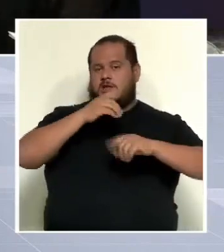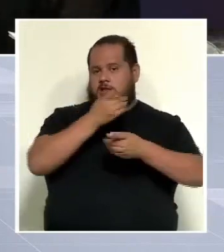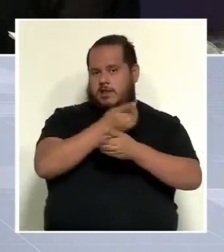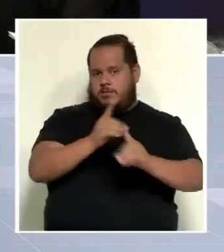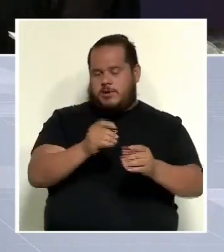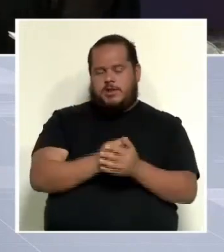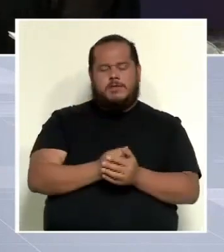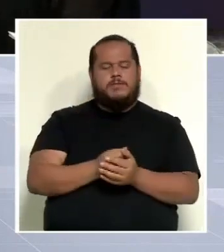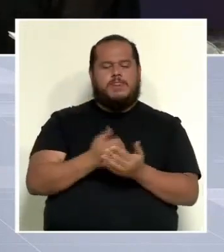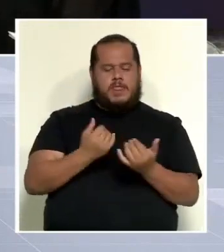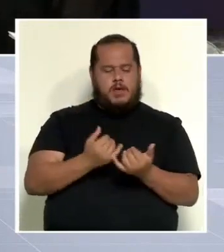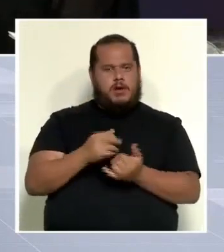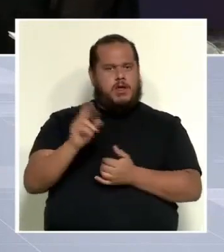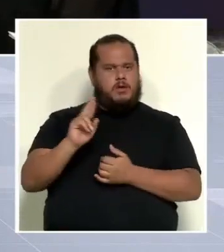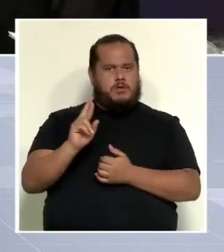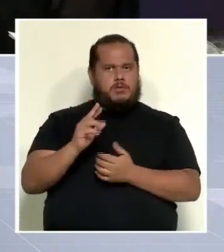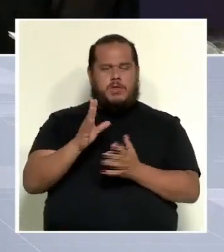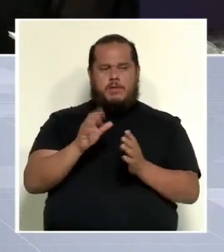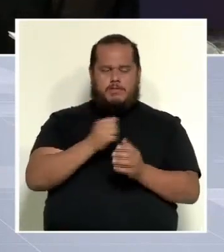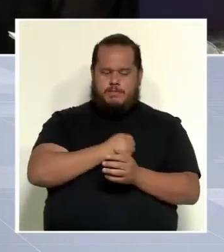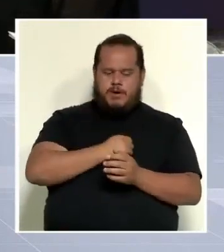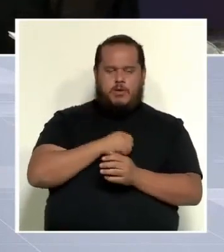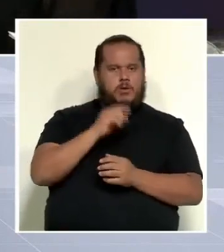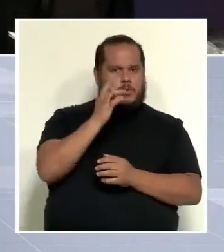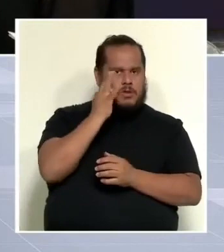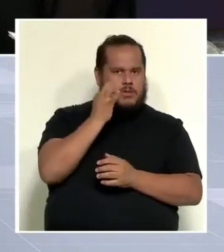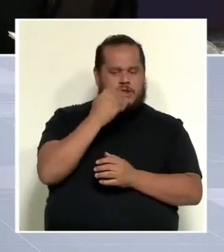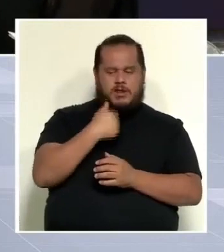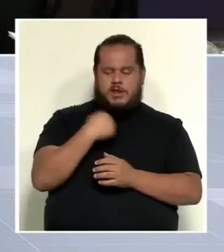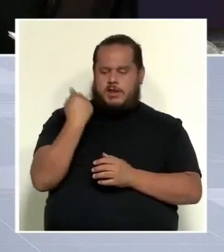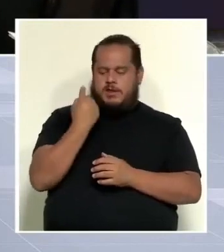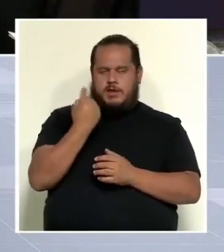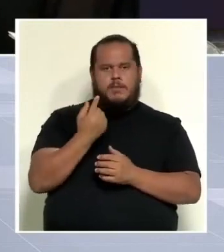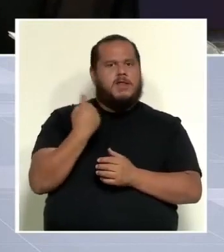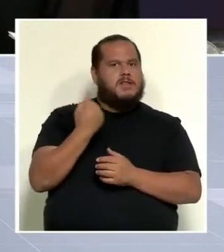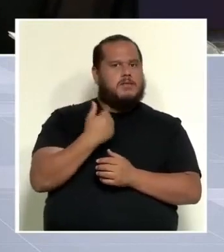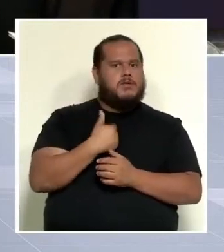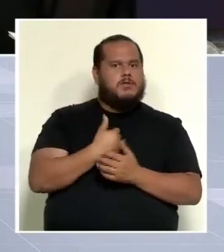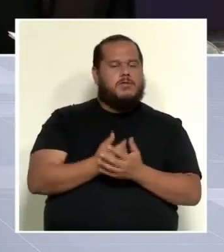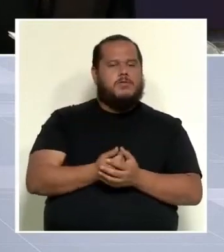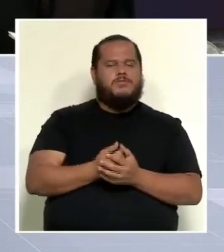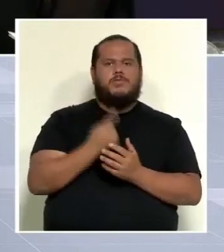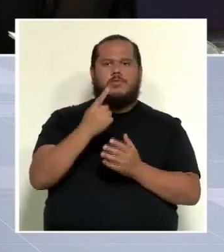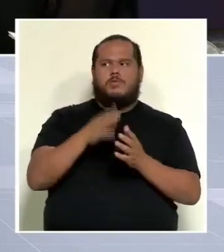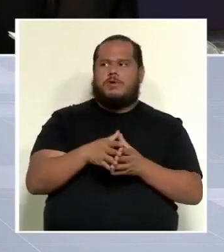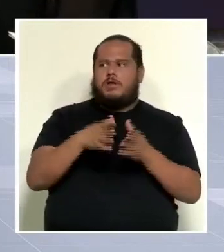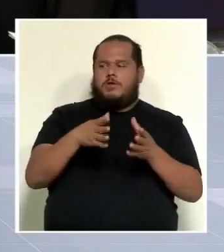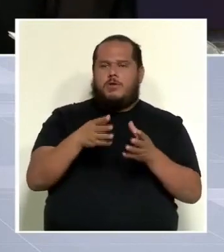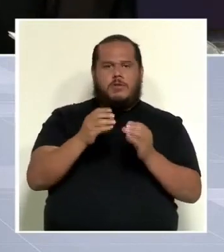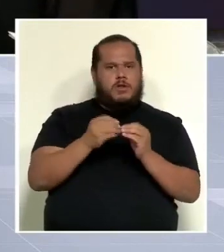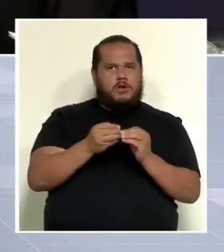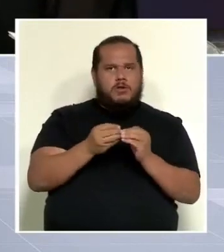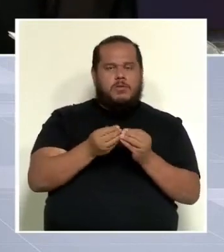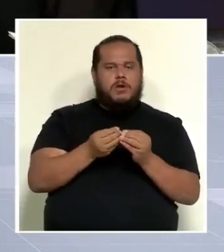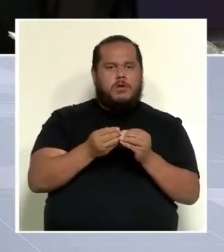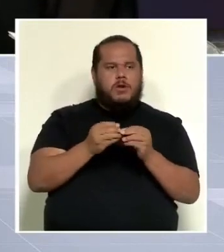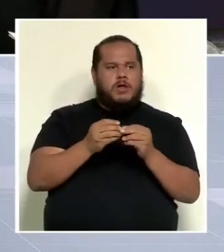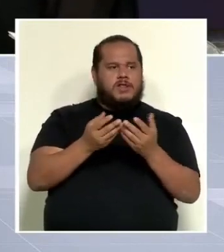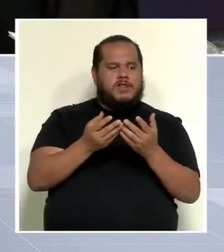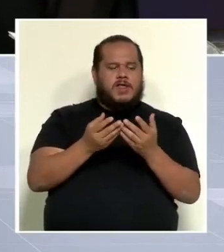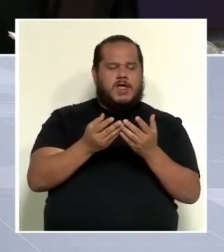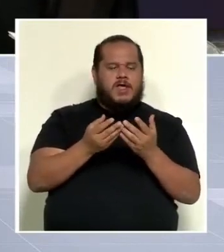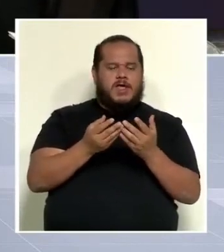don José María siempre tuvo, ¿verdad?, una enorme cantidad de